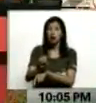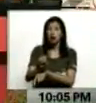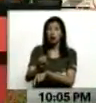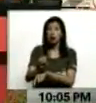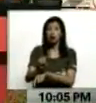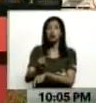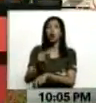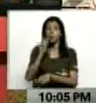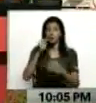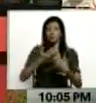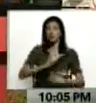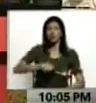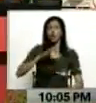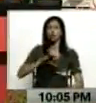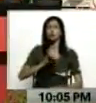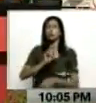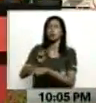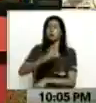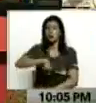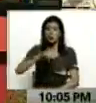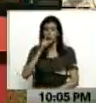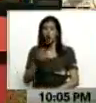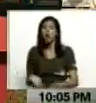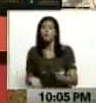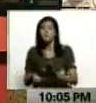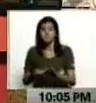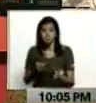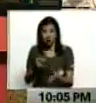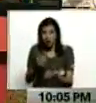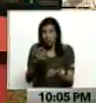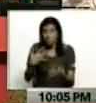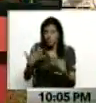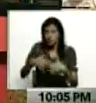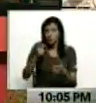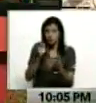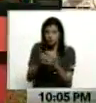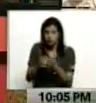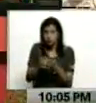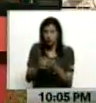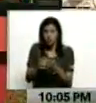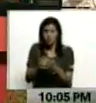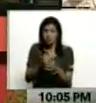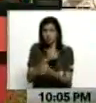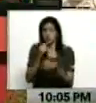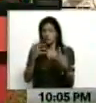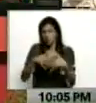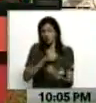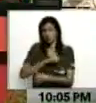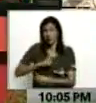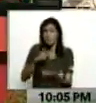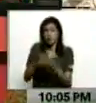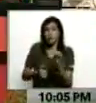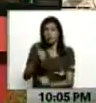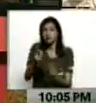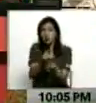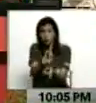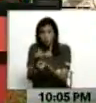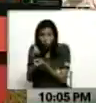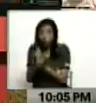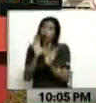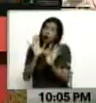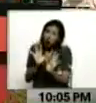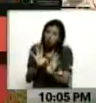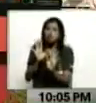el tipo será que ese señor tiene alguna empresa digo yo no sé para ver si paga los impuestos